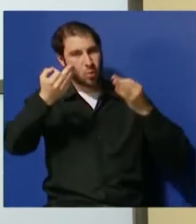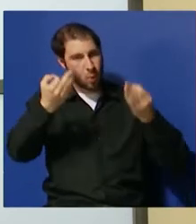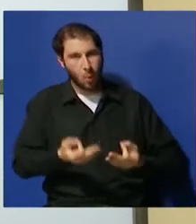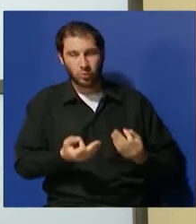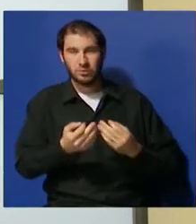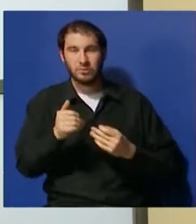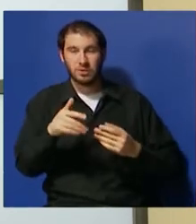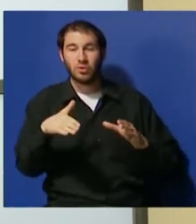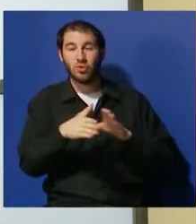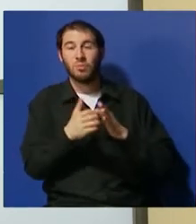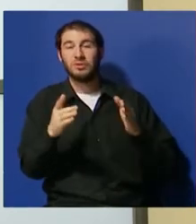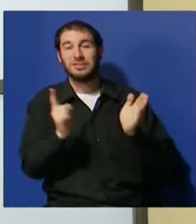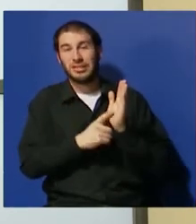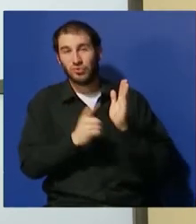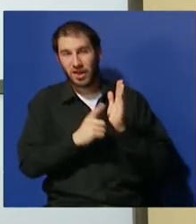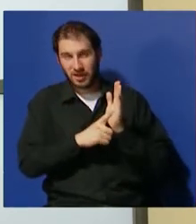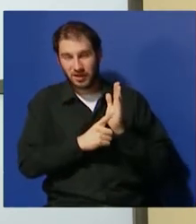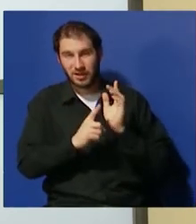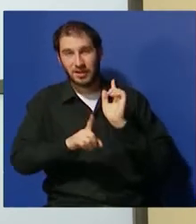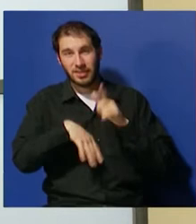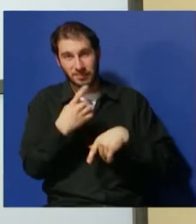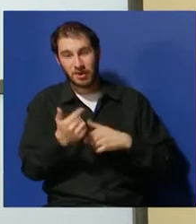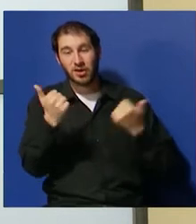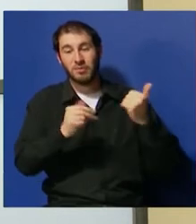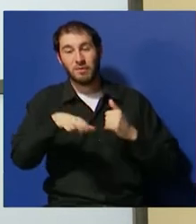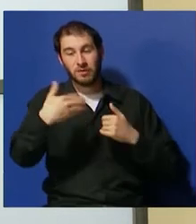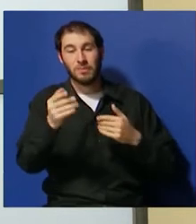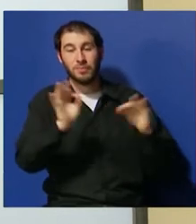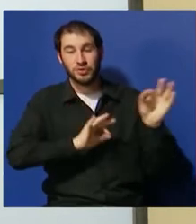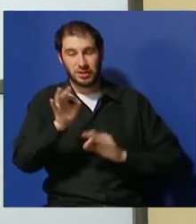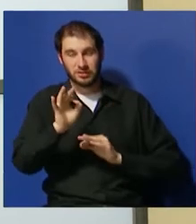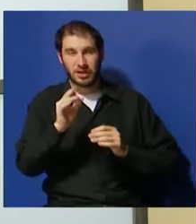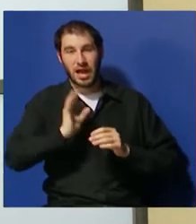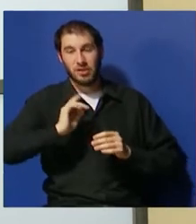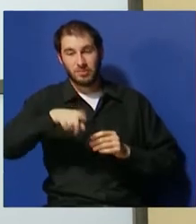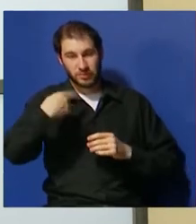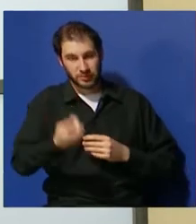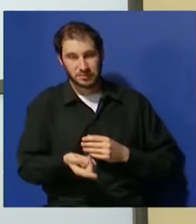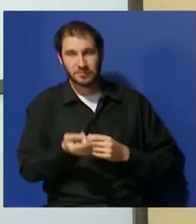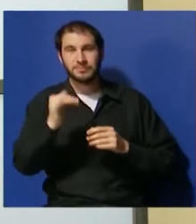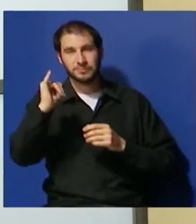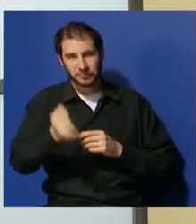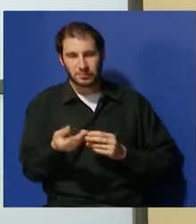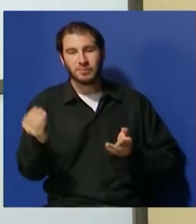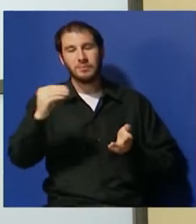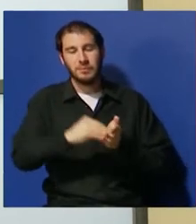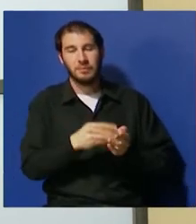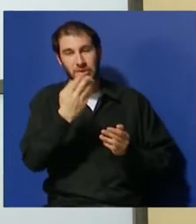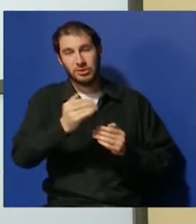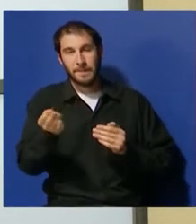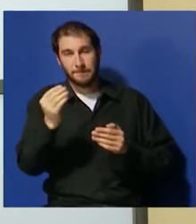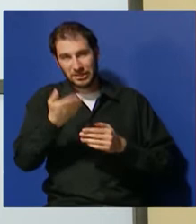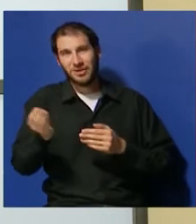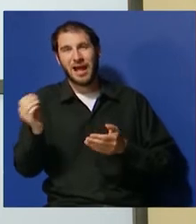para que sea el equipo titular. Y ya para próximos futuros proyectos que se vienen, para el año que viene, ya sí vamos a incluir a más gente,